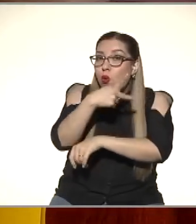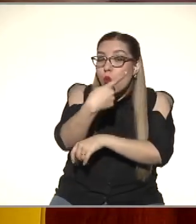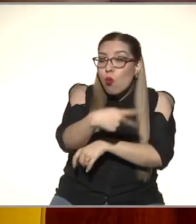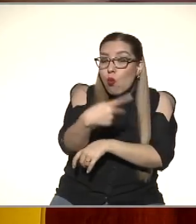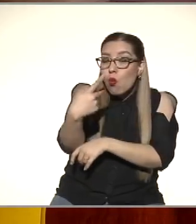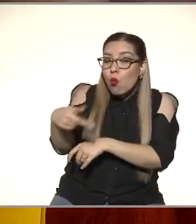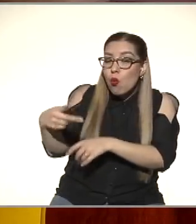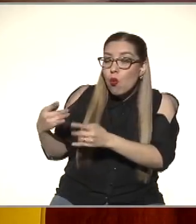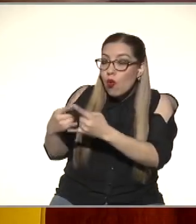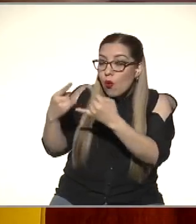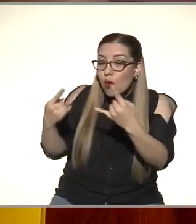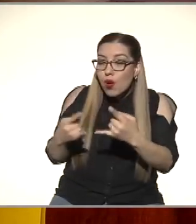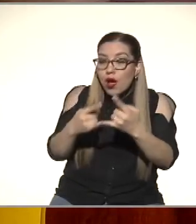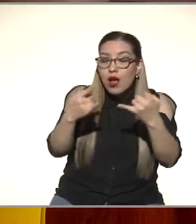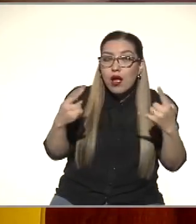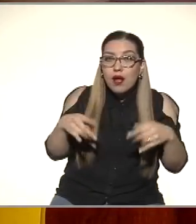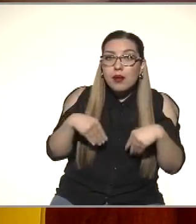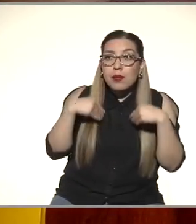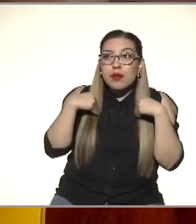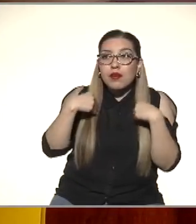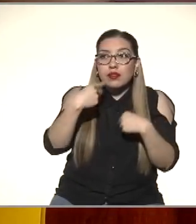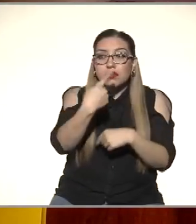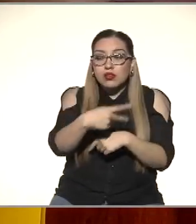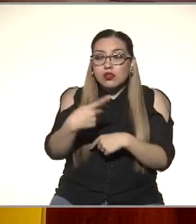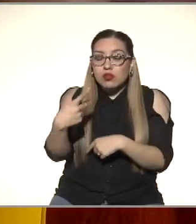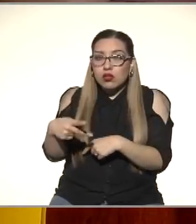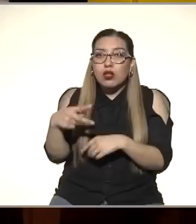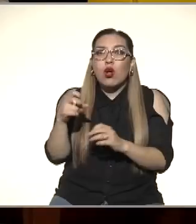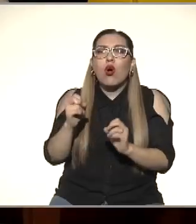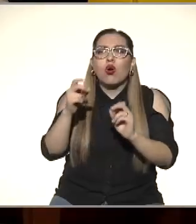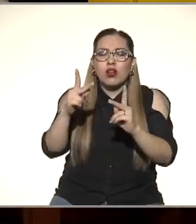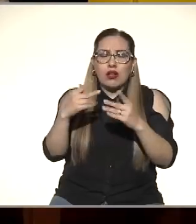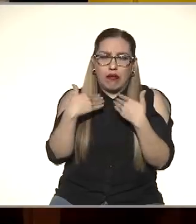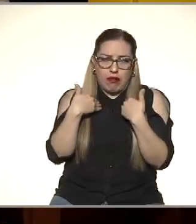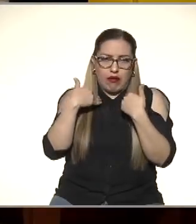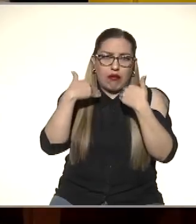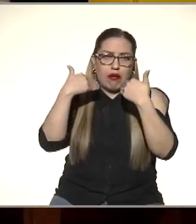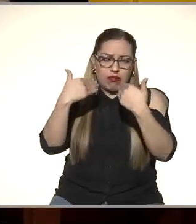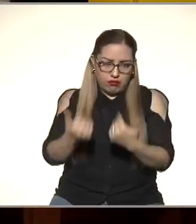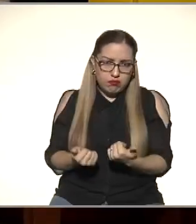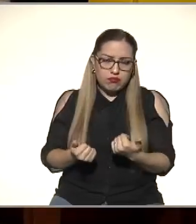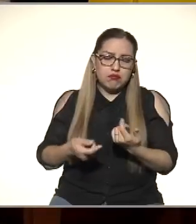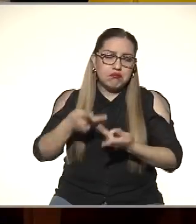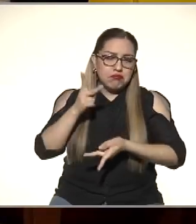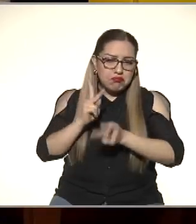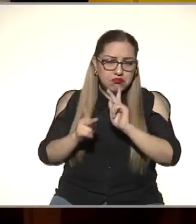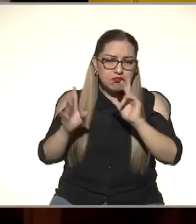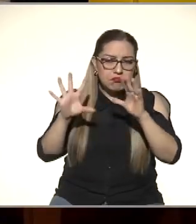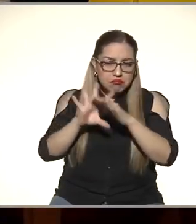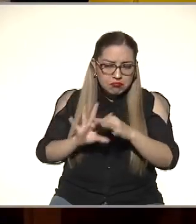ellos, de lo que ellos viven, y hay que tratar de entenderlos desde el lugar más